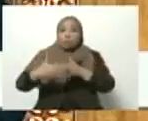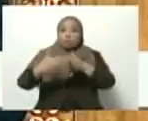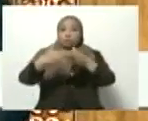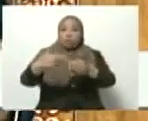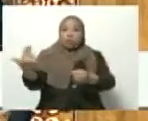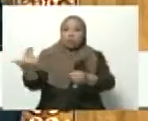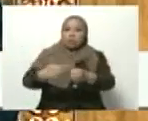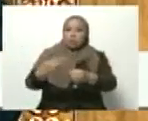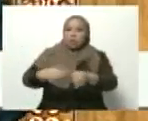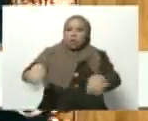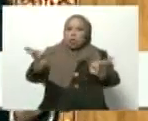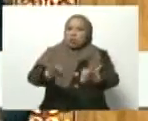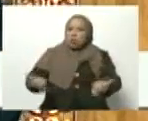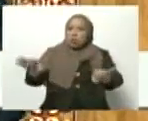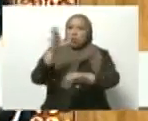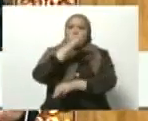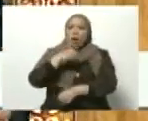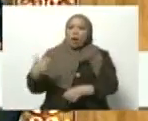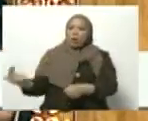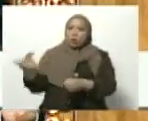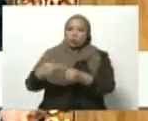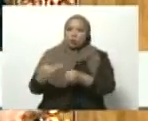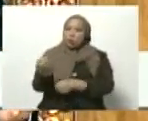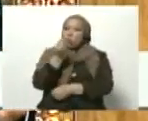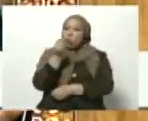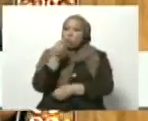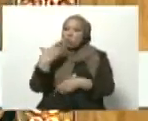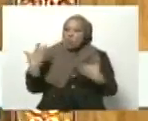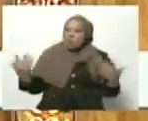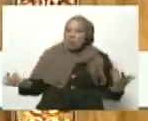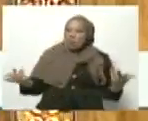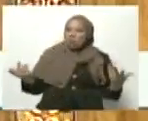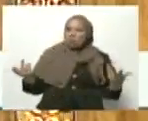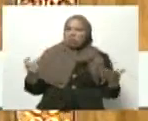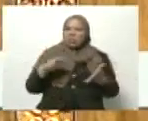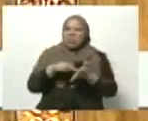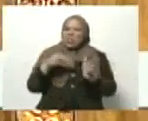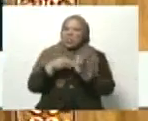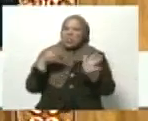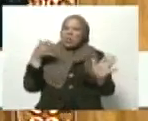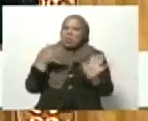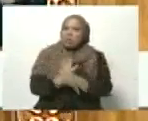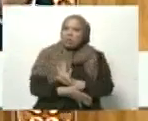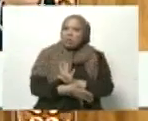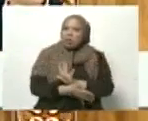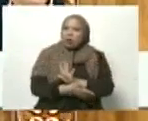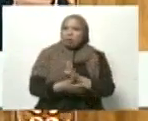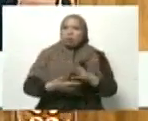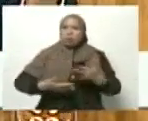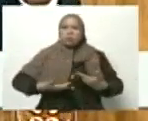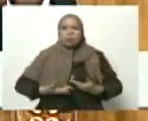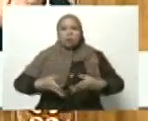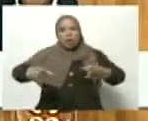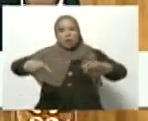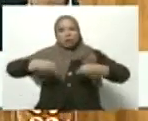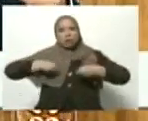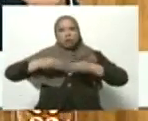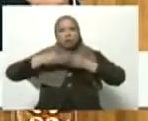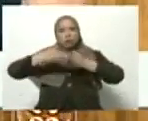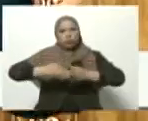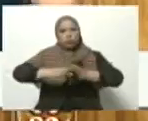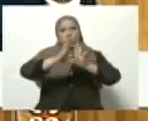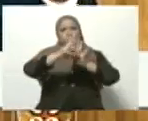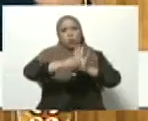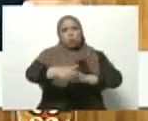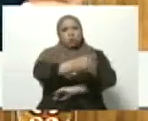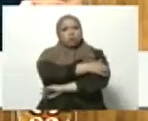nada ilegal, ahí ni siquiera hay armas, eso es comida, petróleo, ¿qué es lo que ustedes están queriendo parar? ¿Cuál es la base? Y si asaltamos esos barcos y nos ponen